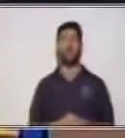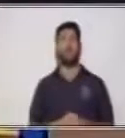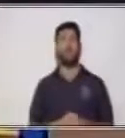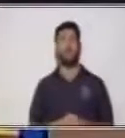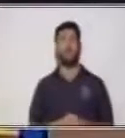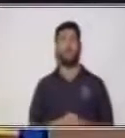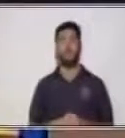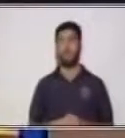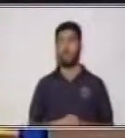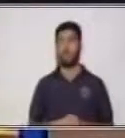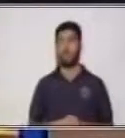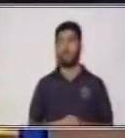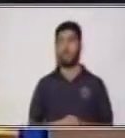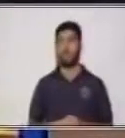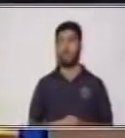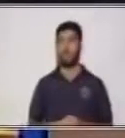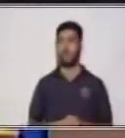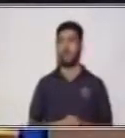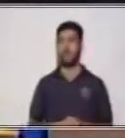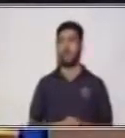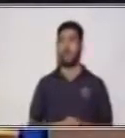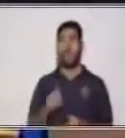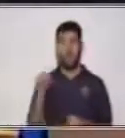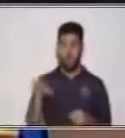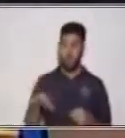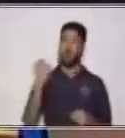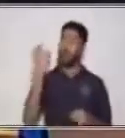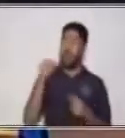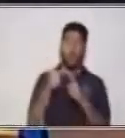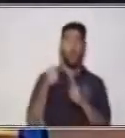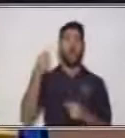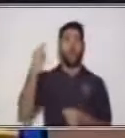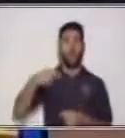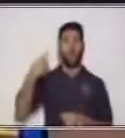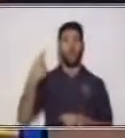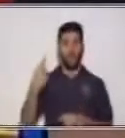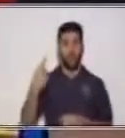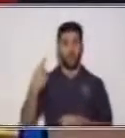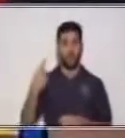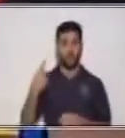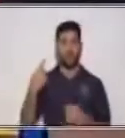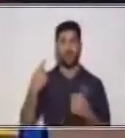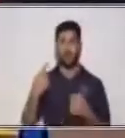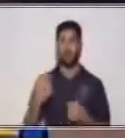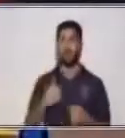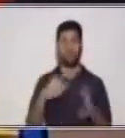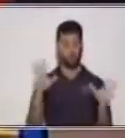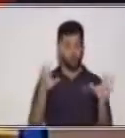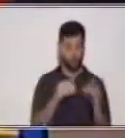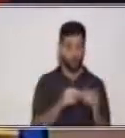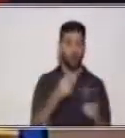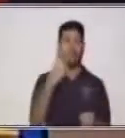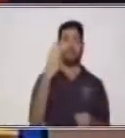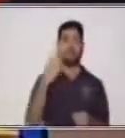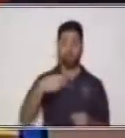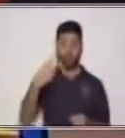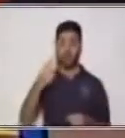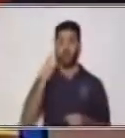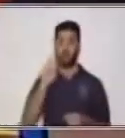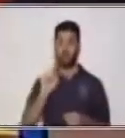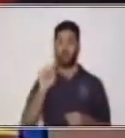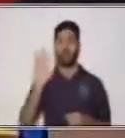Tengo un quetzal, ¿sí? Entonces el quetzal, tengo dos quetzales con